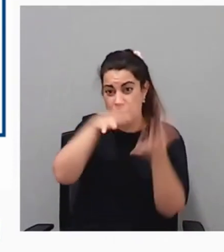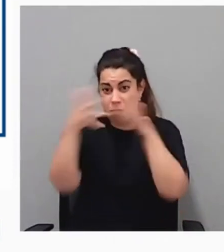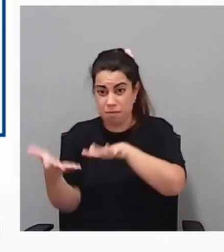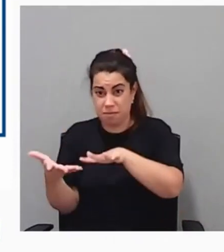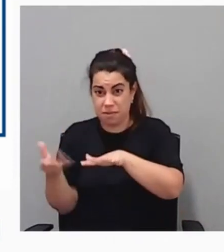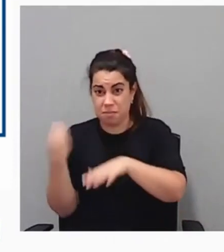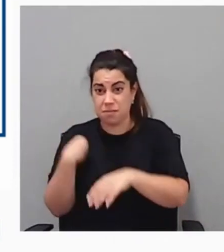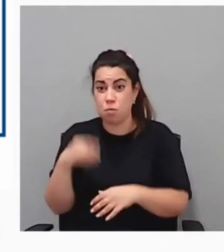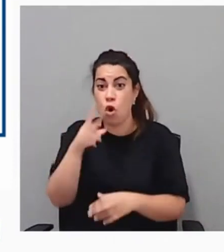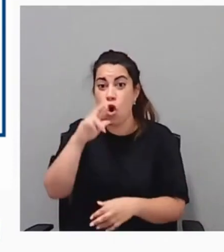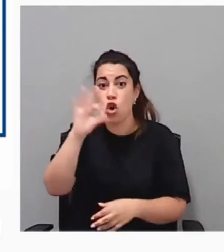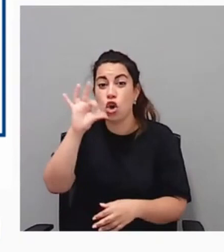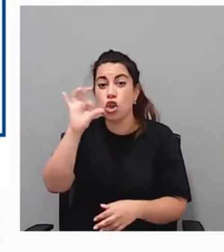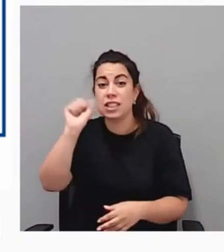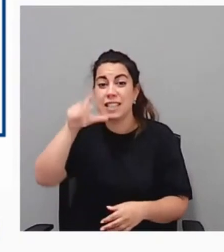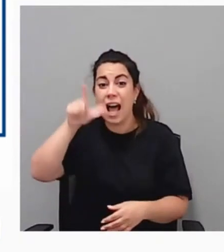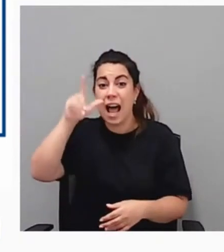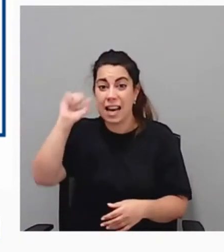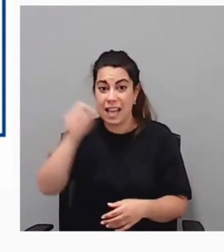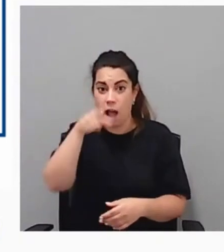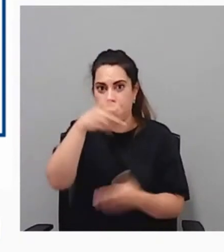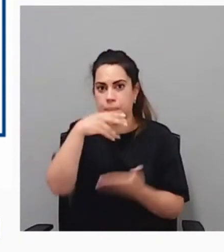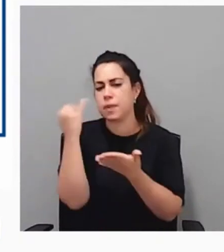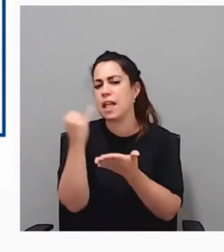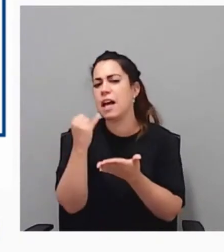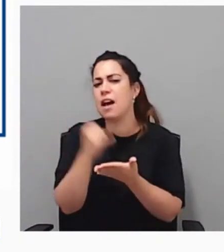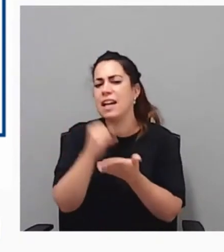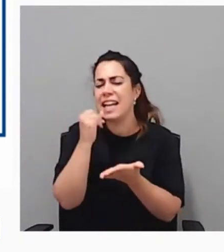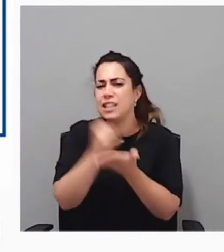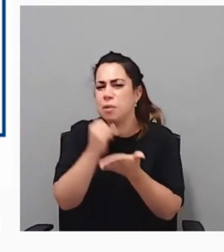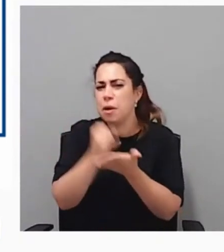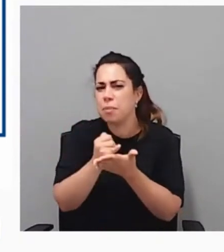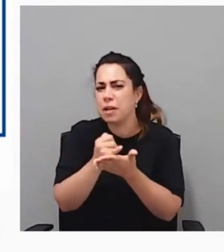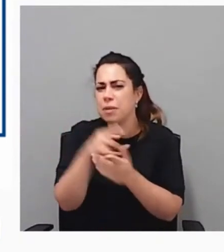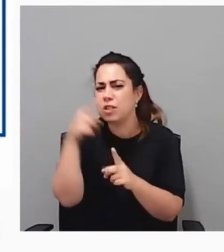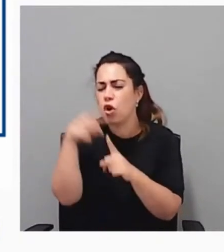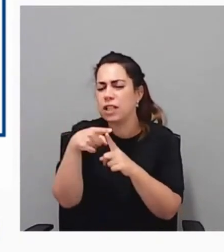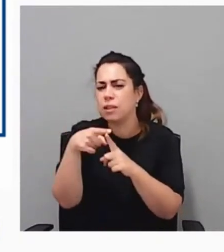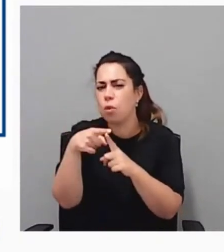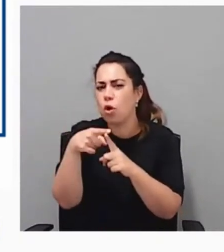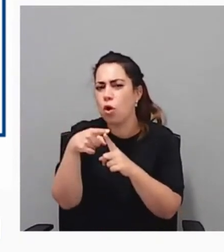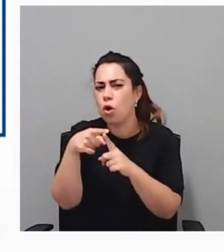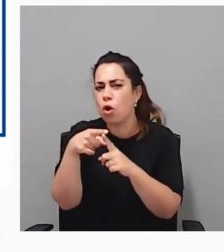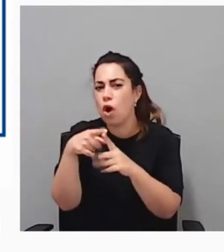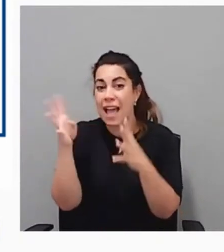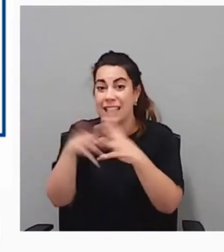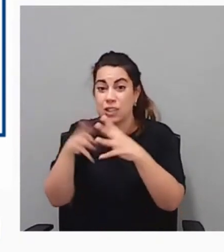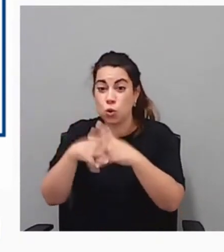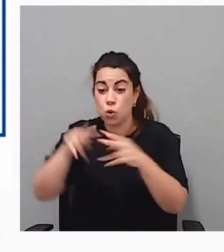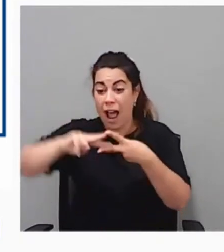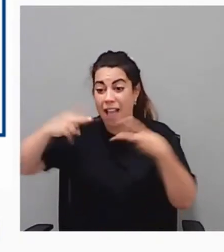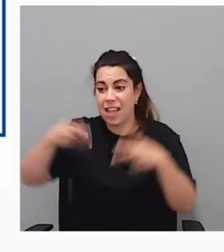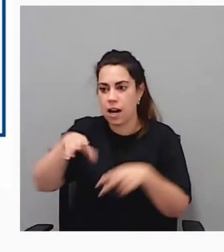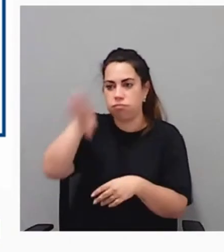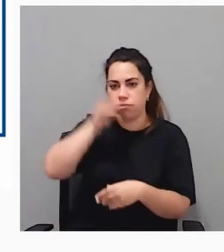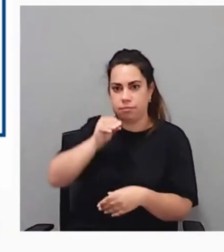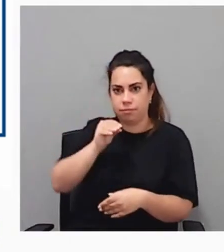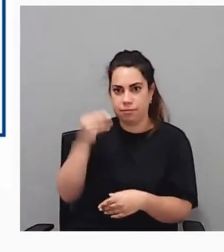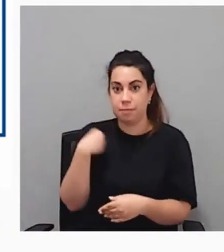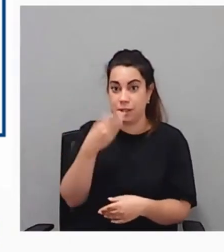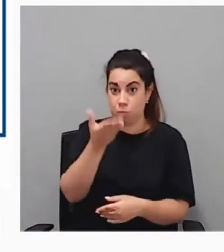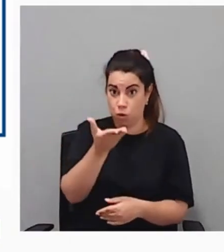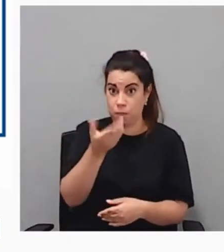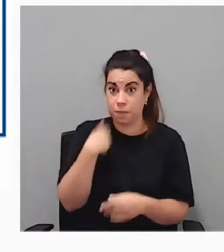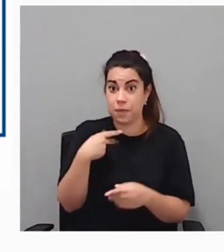la que hizo los experimentos que llevaron a entender la estructura del ADN. Todo el siglo XX, aunque no